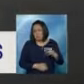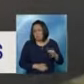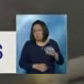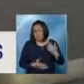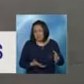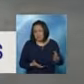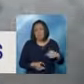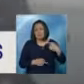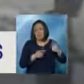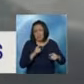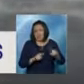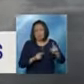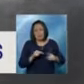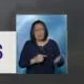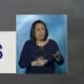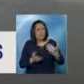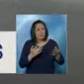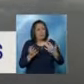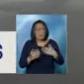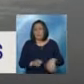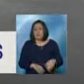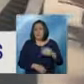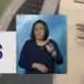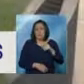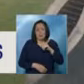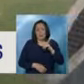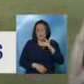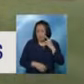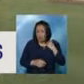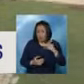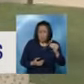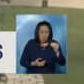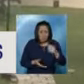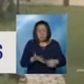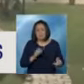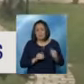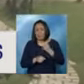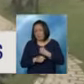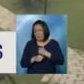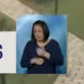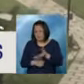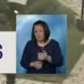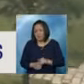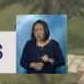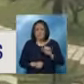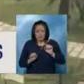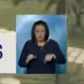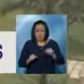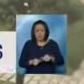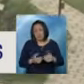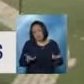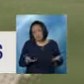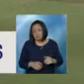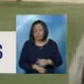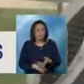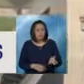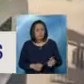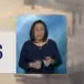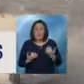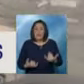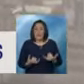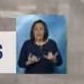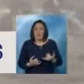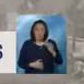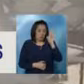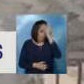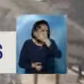van convocando jóvenes para entrevistarlos, para los trabajos mismos de acá, ¿no? Y eso ha sido concurrente con el hecho, ¿no? Okay, entonces, en estos momentos